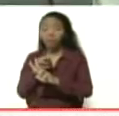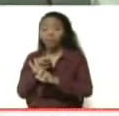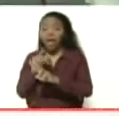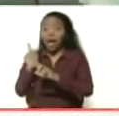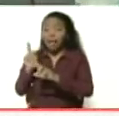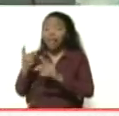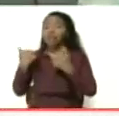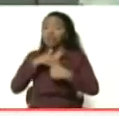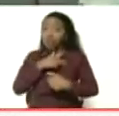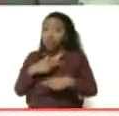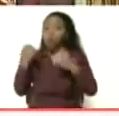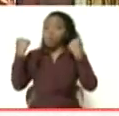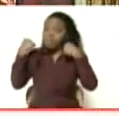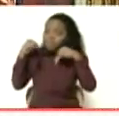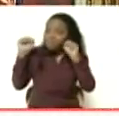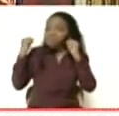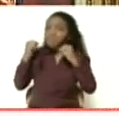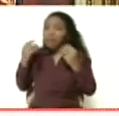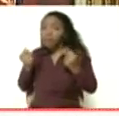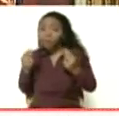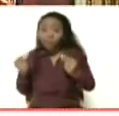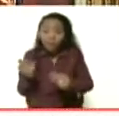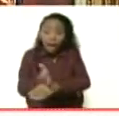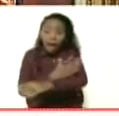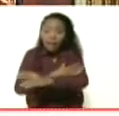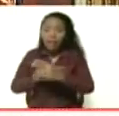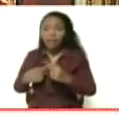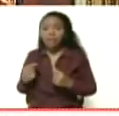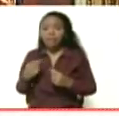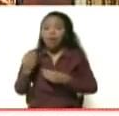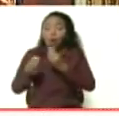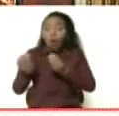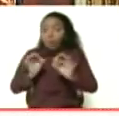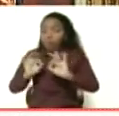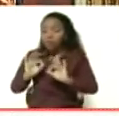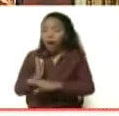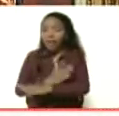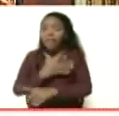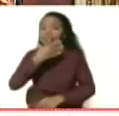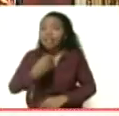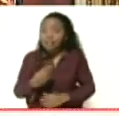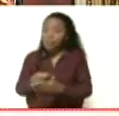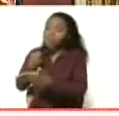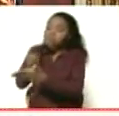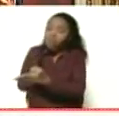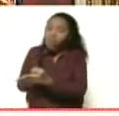un ensayo general audaz, audaz. En diciembre pagamos